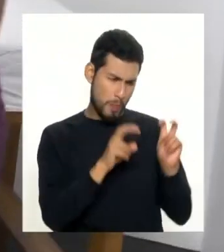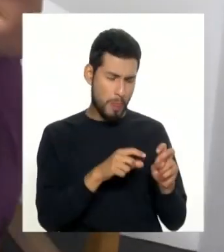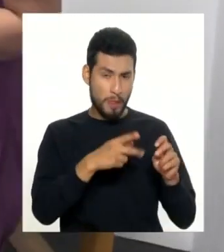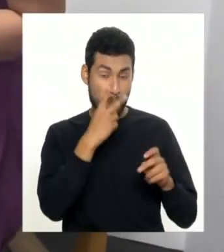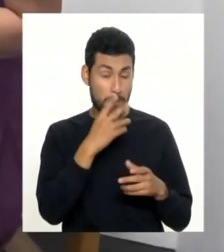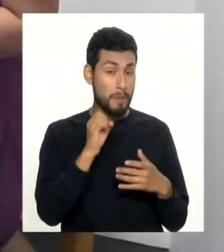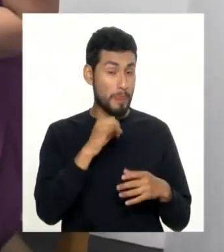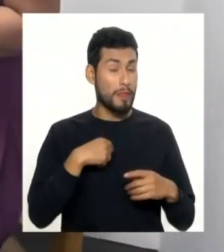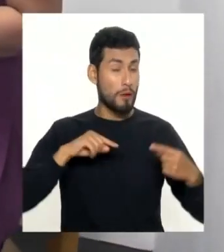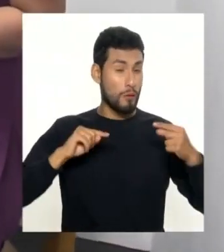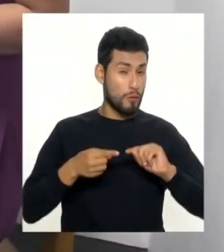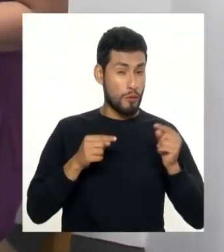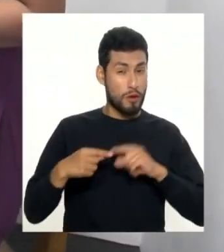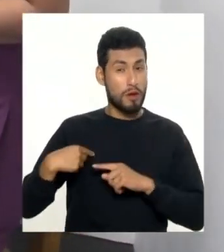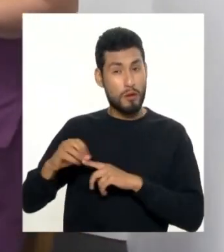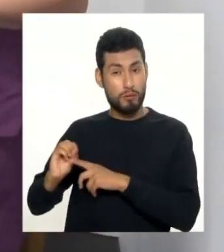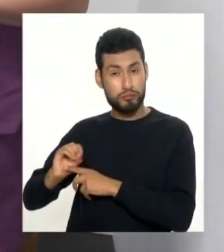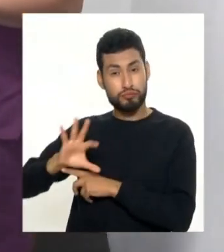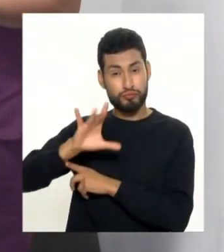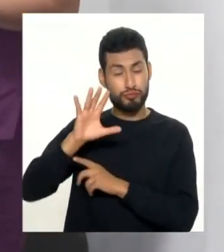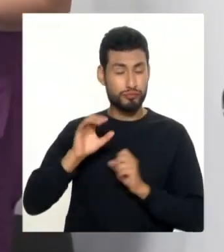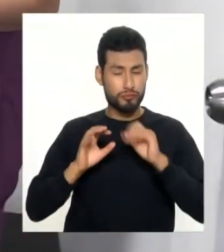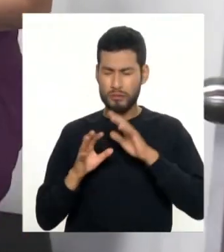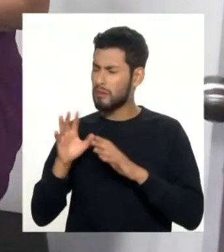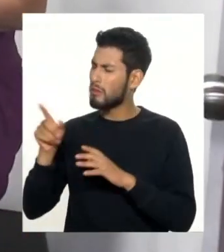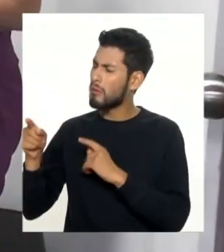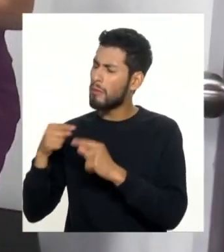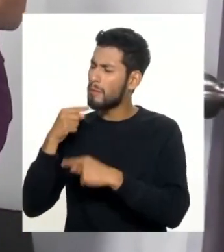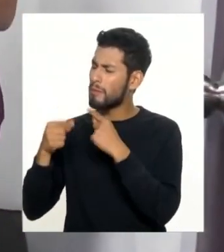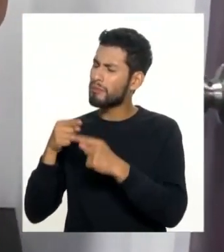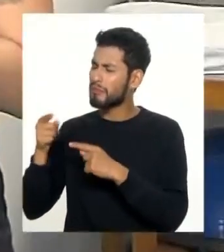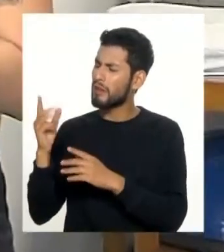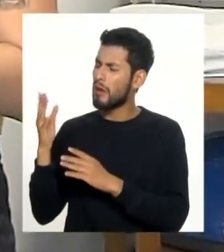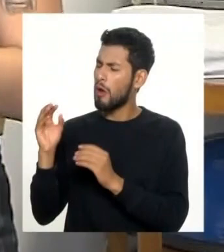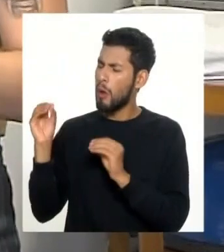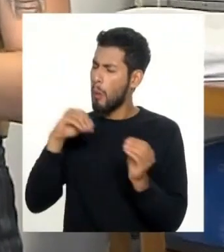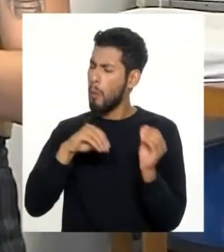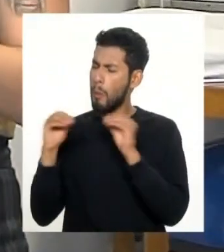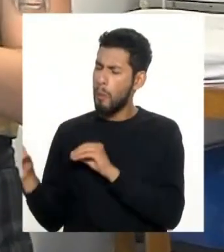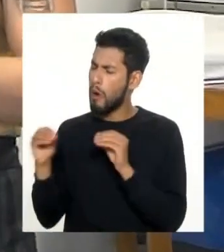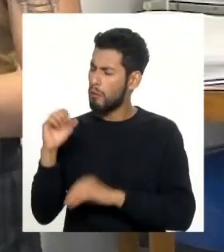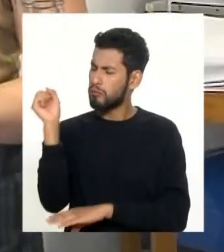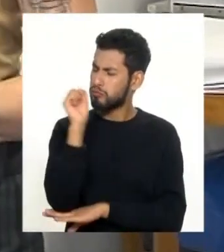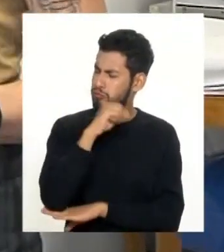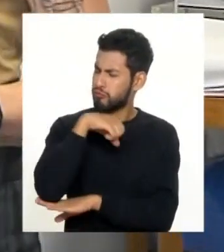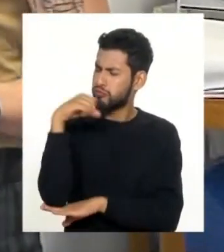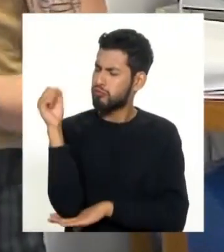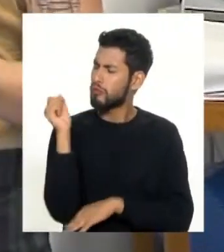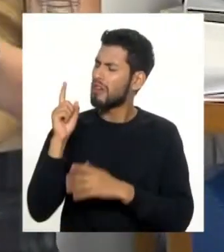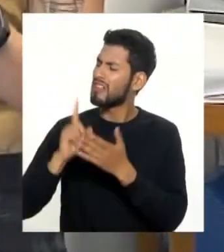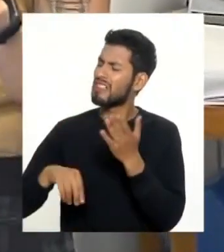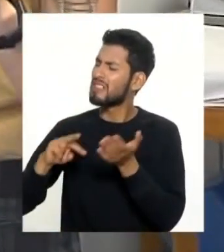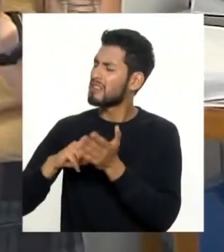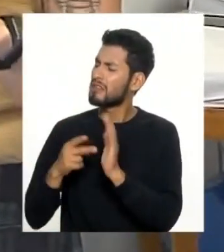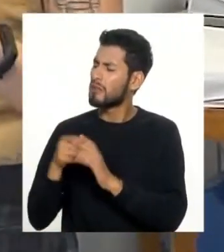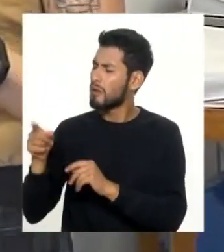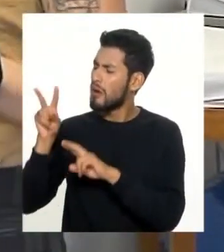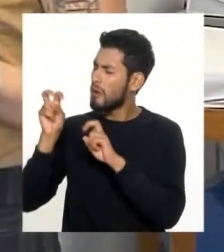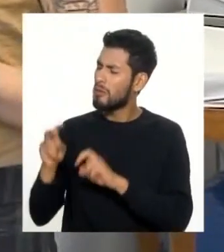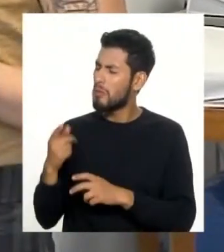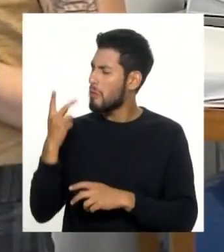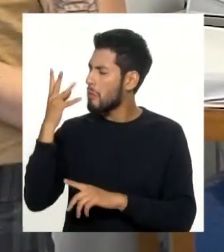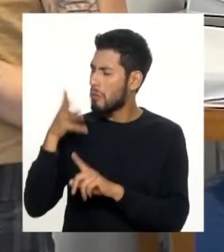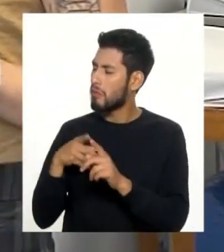un dolor irradiado radicular. Cuando ustedes mencionan este rango de movilidad del paciente, ¿qué es lo que evalúan precisamente? ¿Qué es lo que